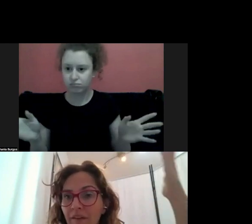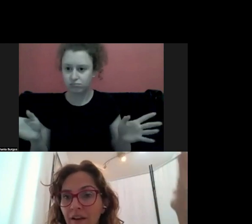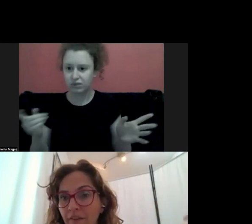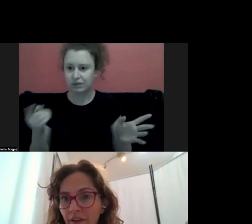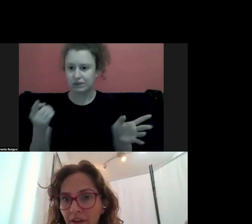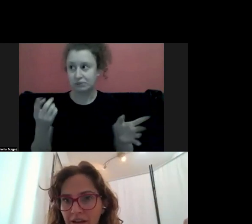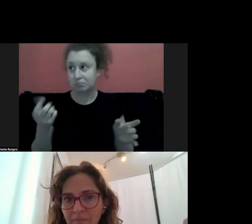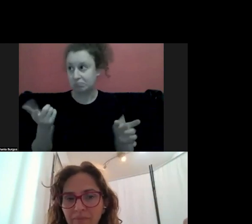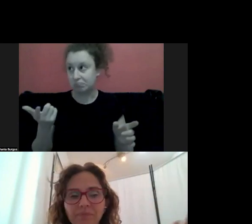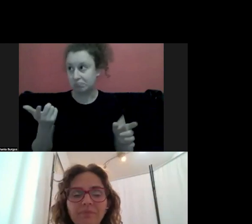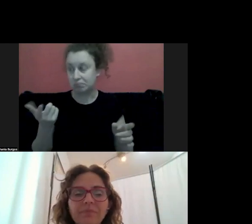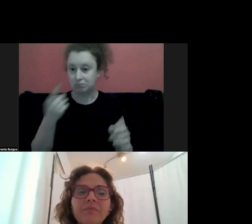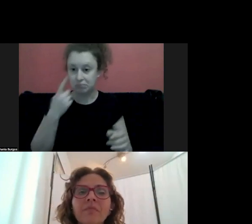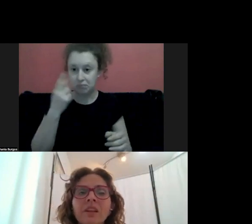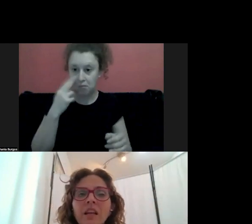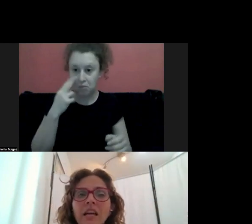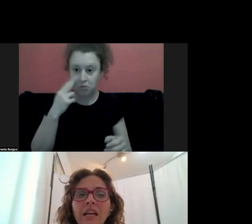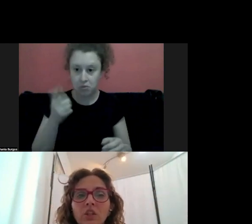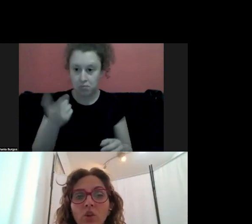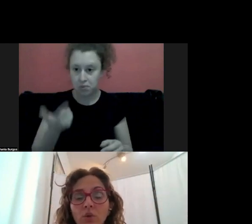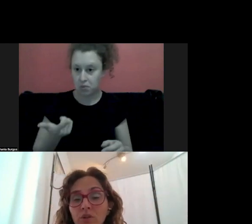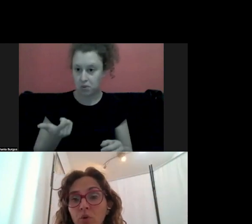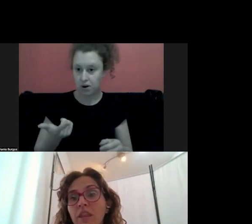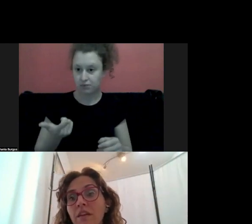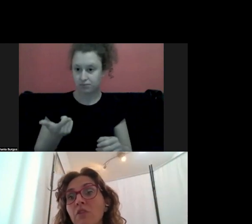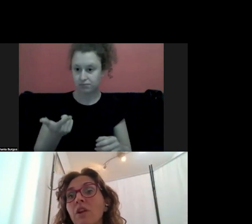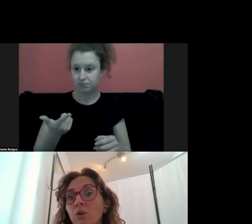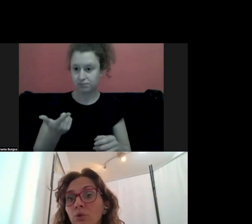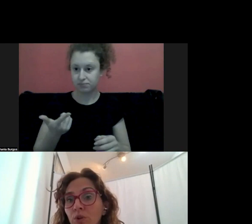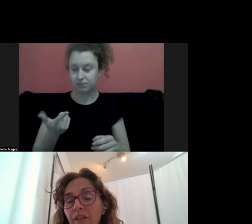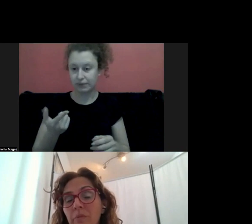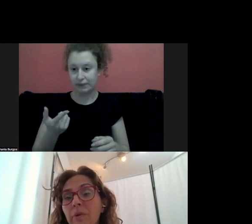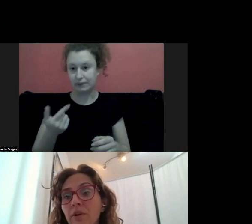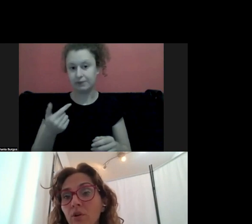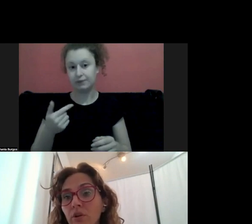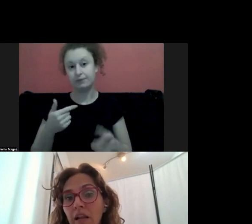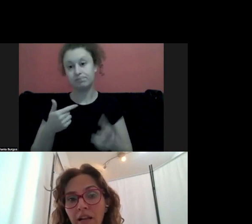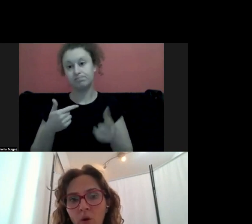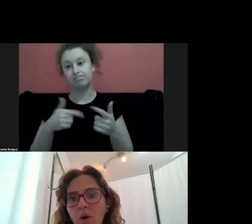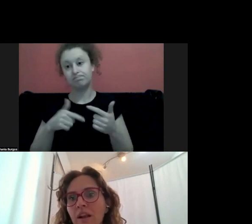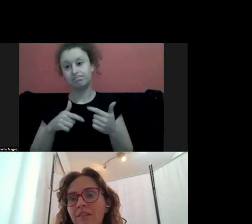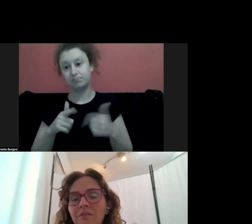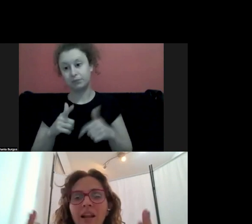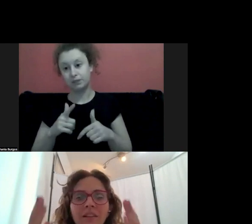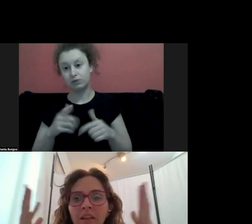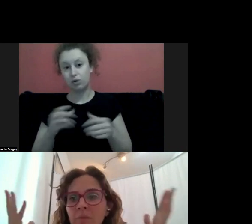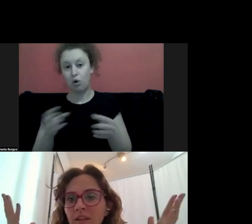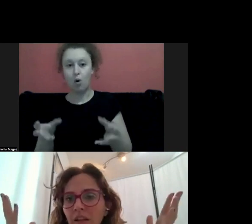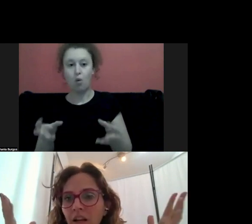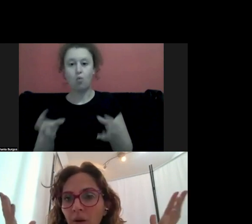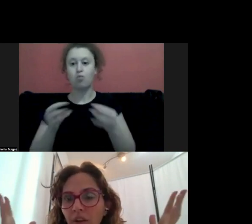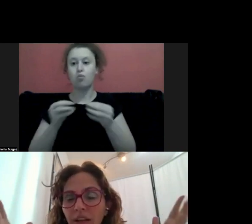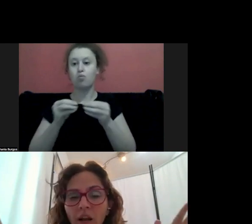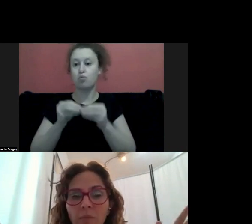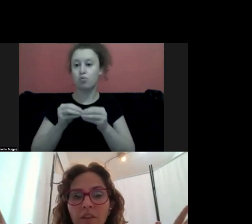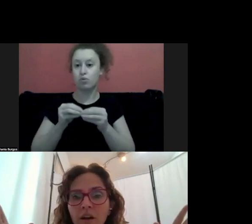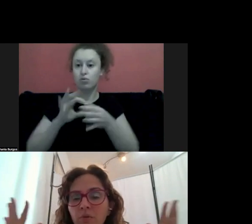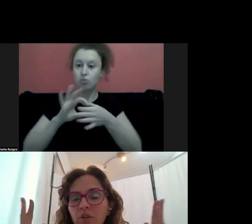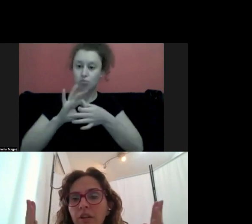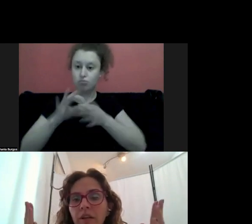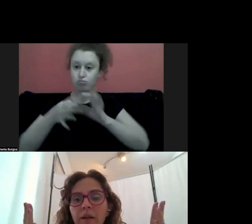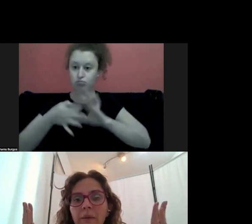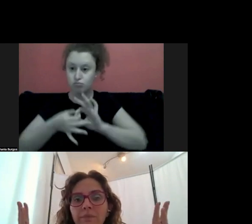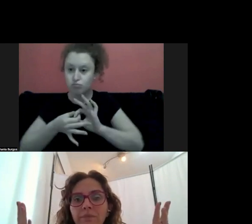una marca de lencería. Todo esto añadido a la cultura del biberón, en la cual la lactancia materna no tiene